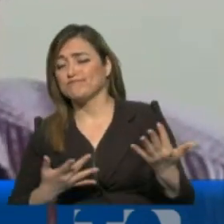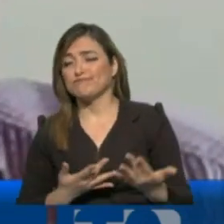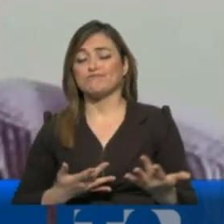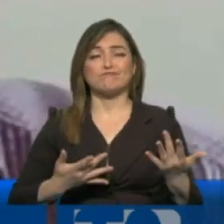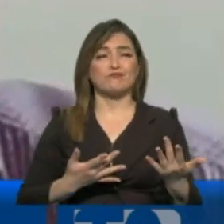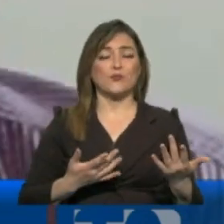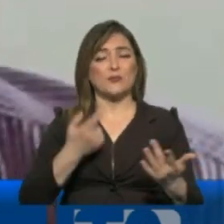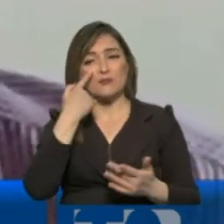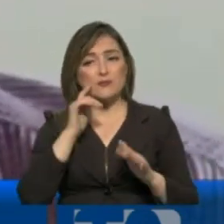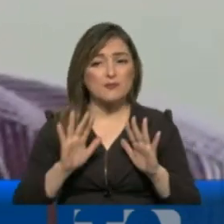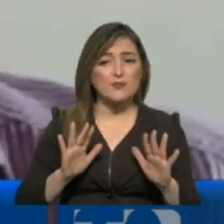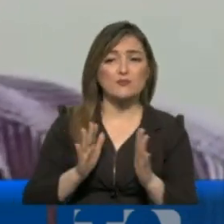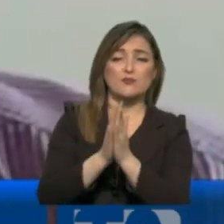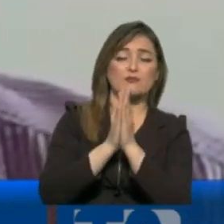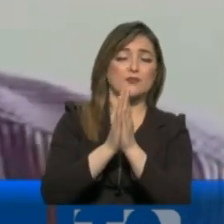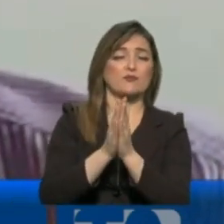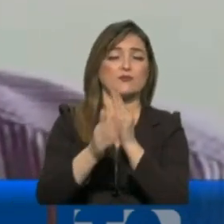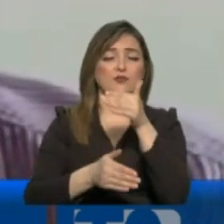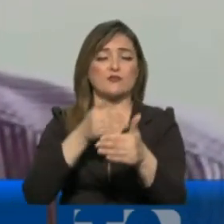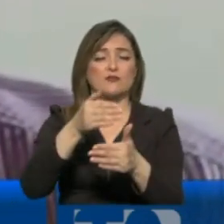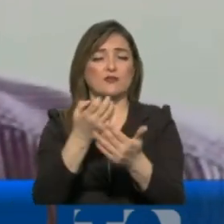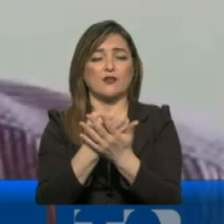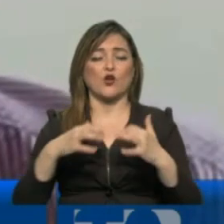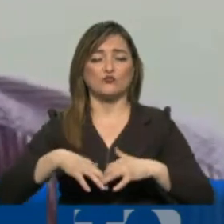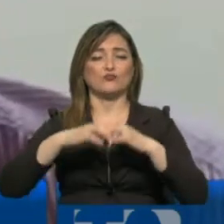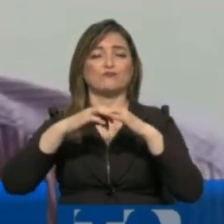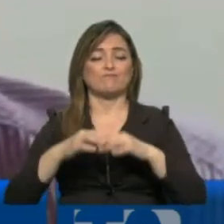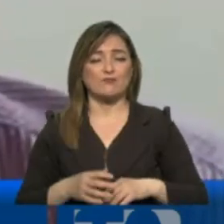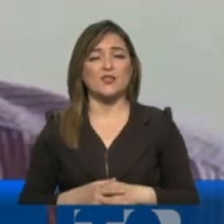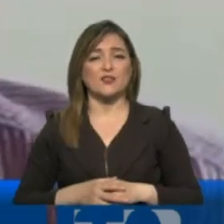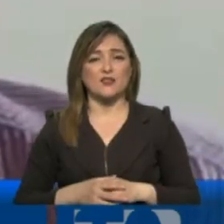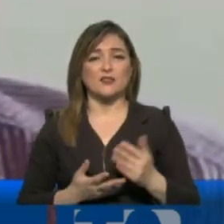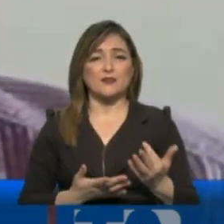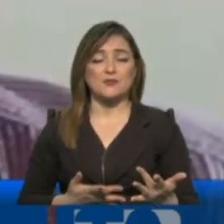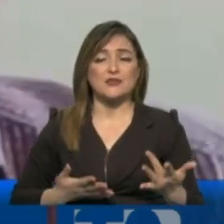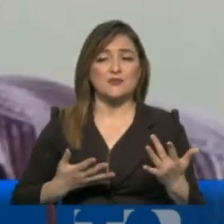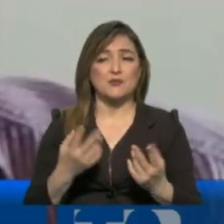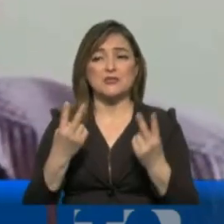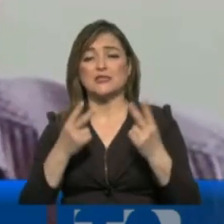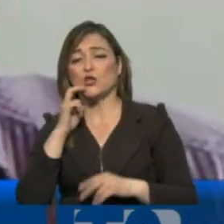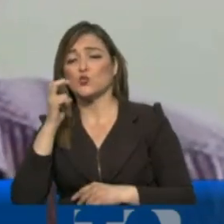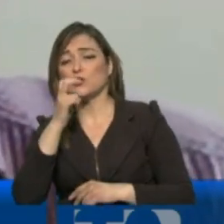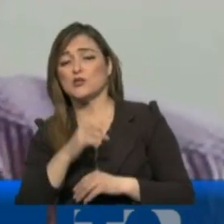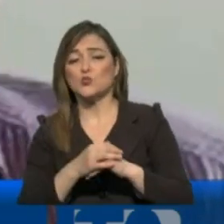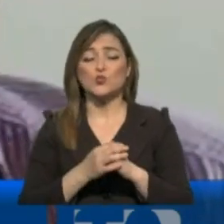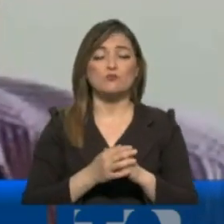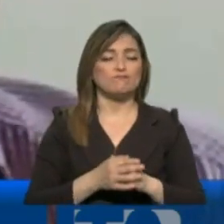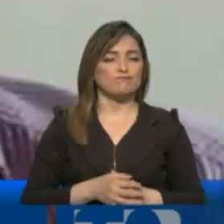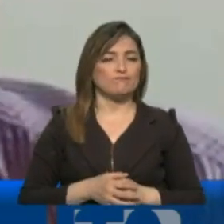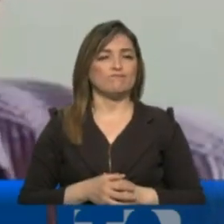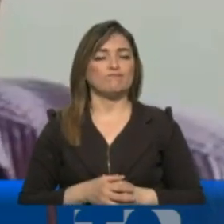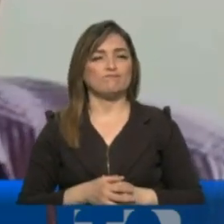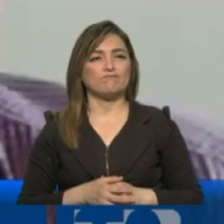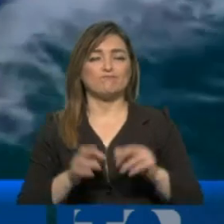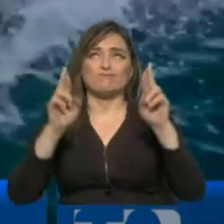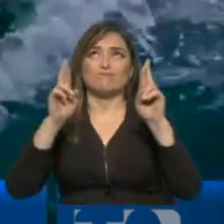ya hemos pedido que se haya un proceso de reactivación, las expectativas han estado ahí que lo que más puedan regresar los turistas y